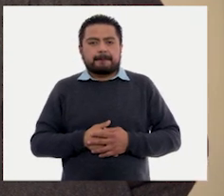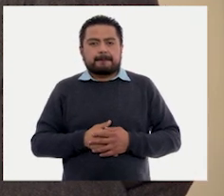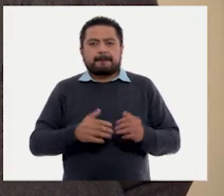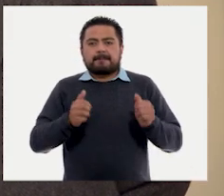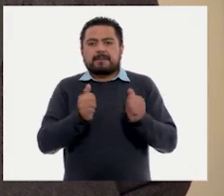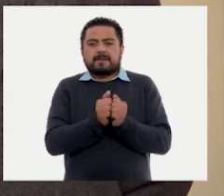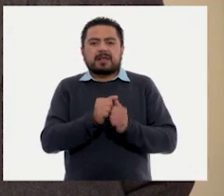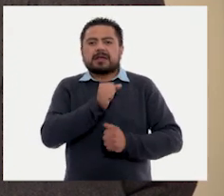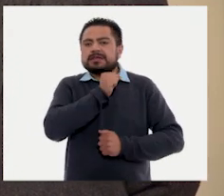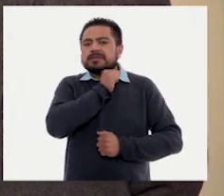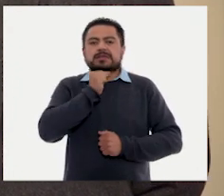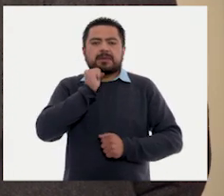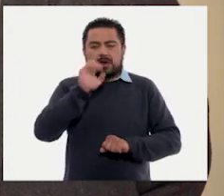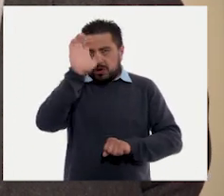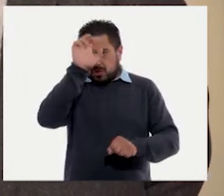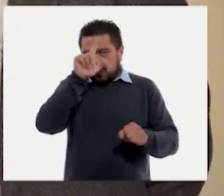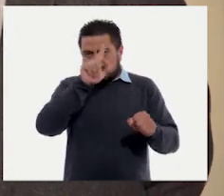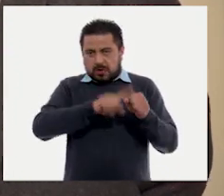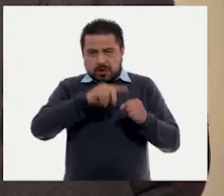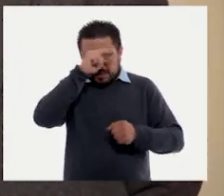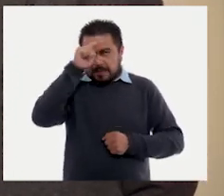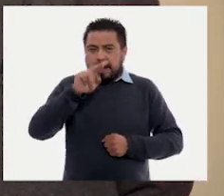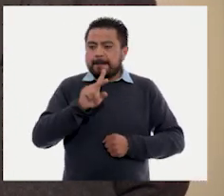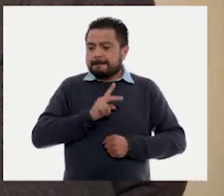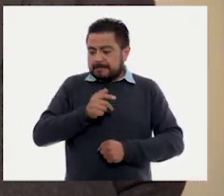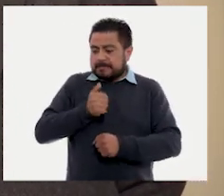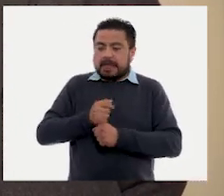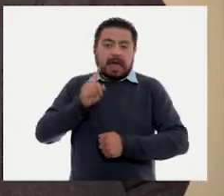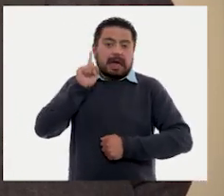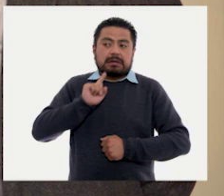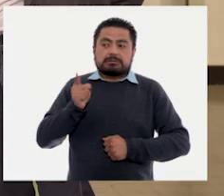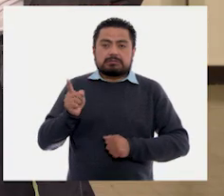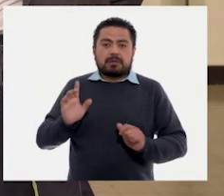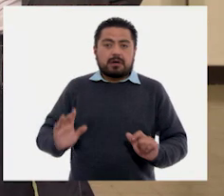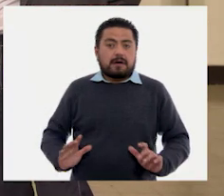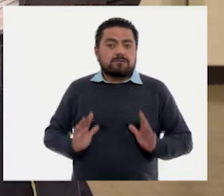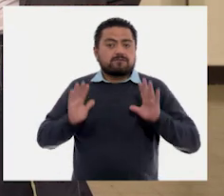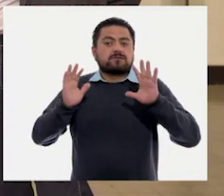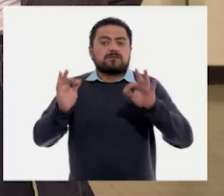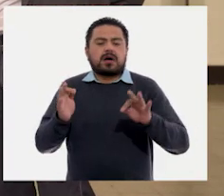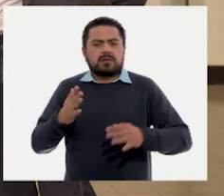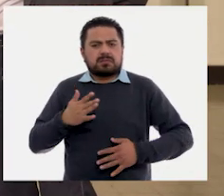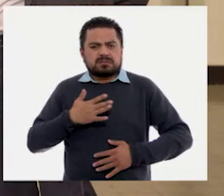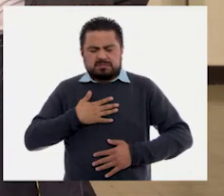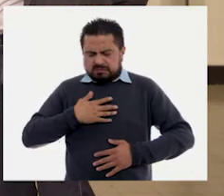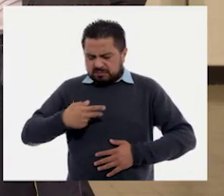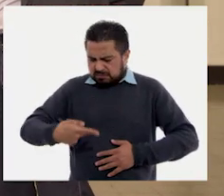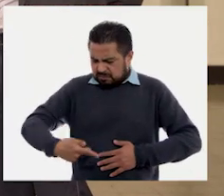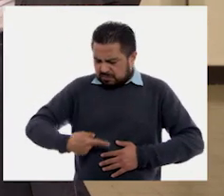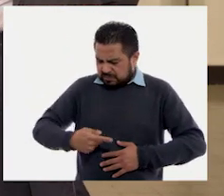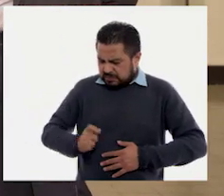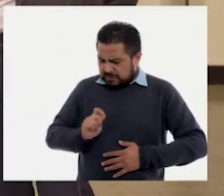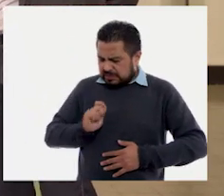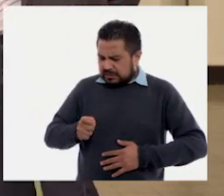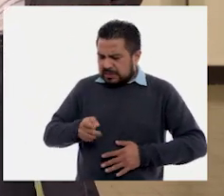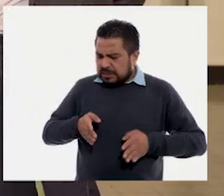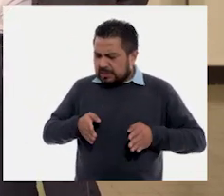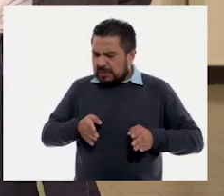el Seminario de Cultura Mexicana, que mi abuela fue una de las fundadoras, pues yo me preguntaba qué era el camino al